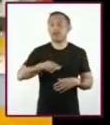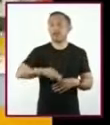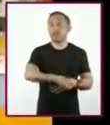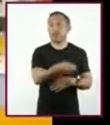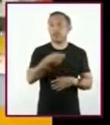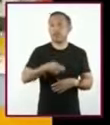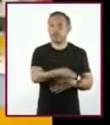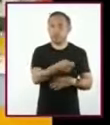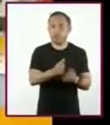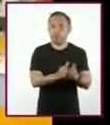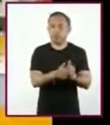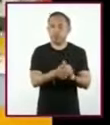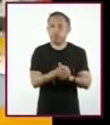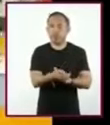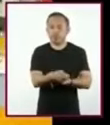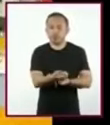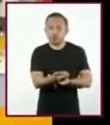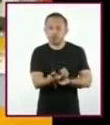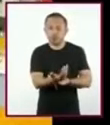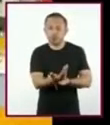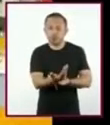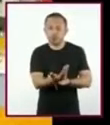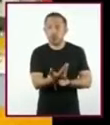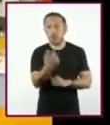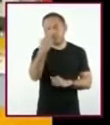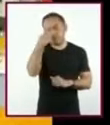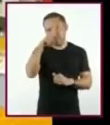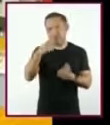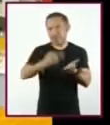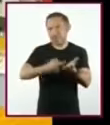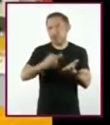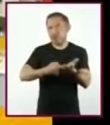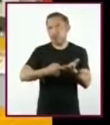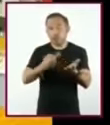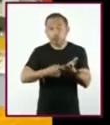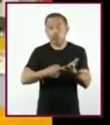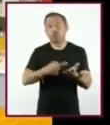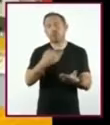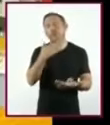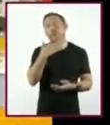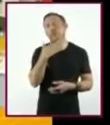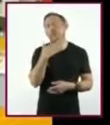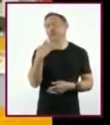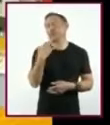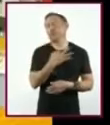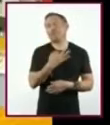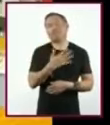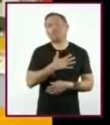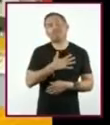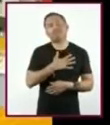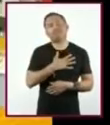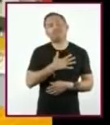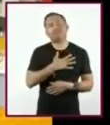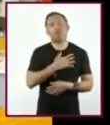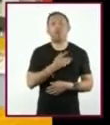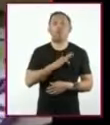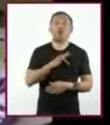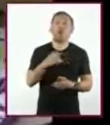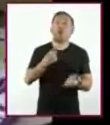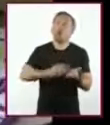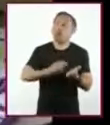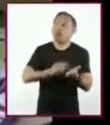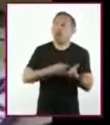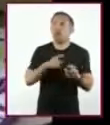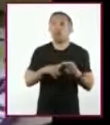hacer los camarones. Qué delicia los camarones, ¿no? También podemos conseguir, podemos usar camarones, podemos